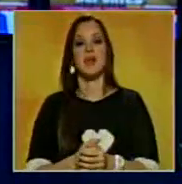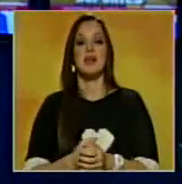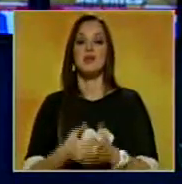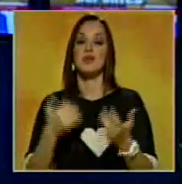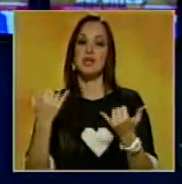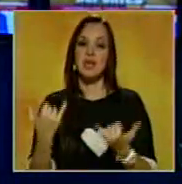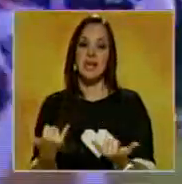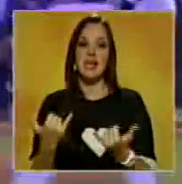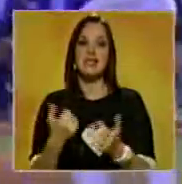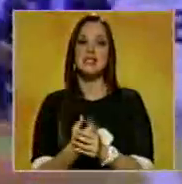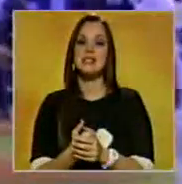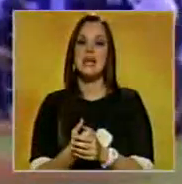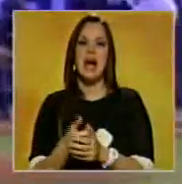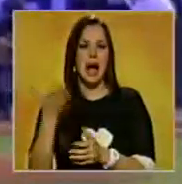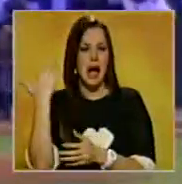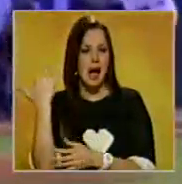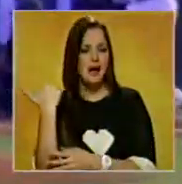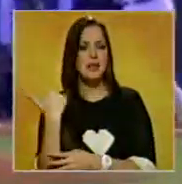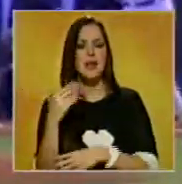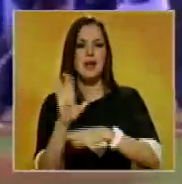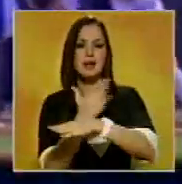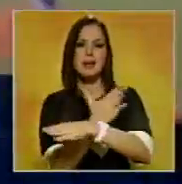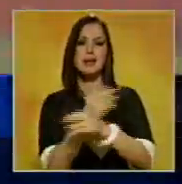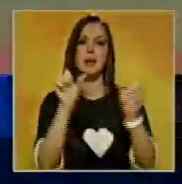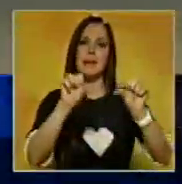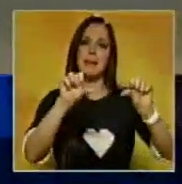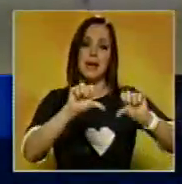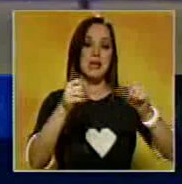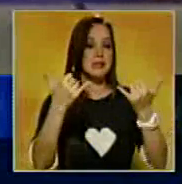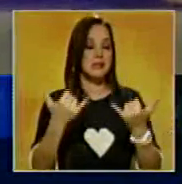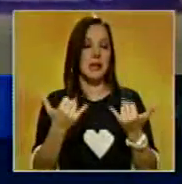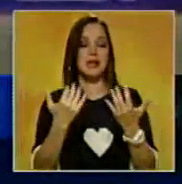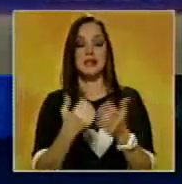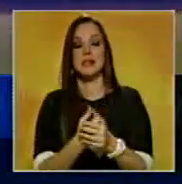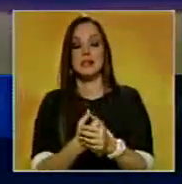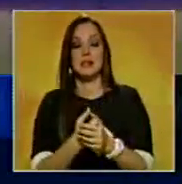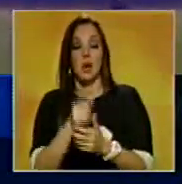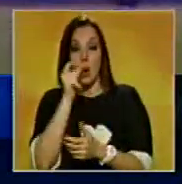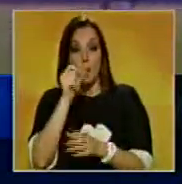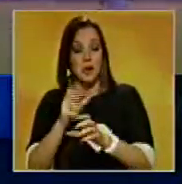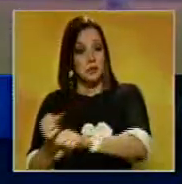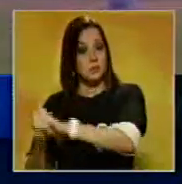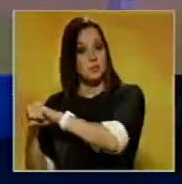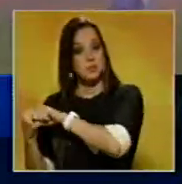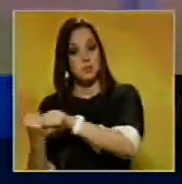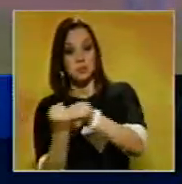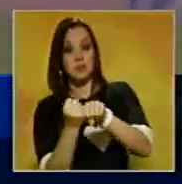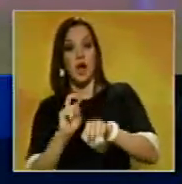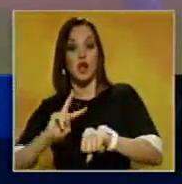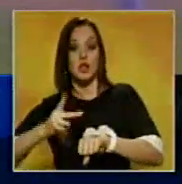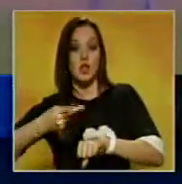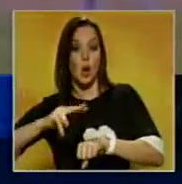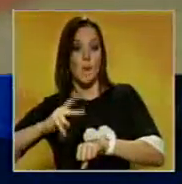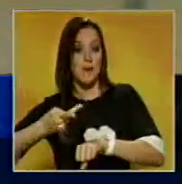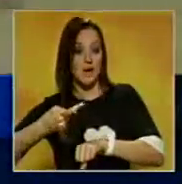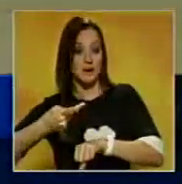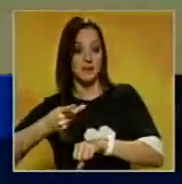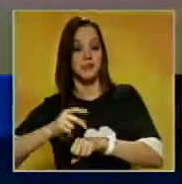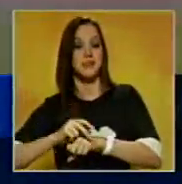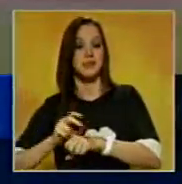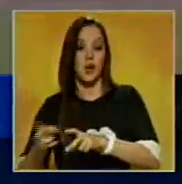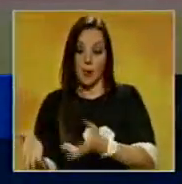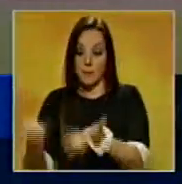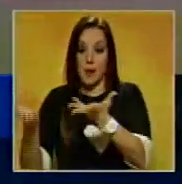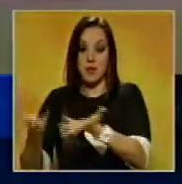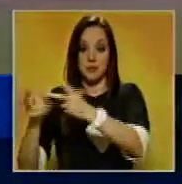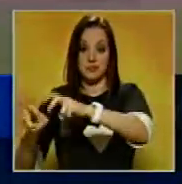de victorias. Vamos con las imágenes al estadio Antonio Herrera Gutiérrez de Barquisimeto, donde Carlos Rivero comenzó la fiesta ofensiva con doble que impulsó par de